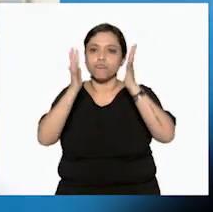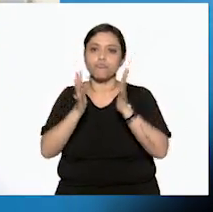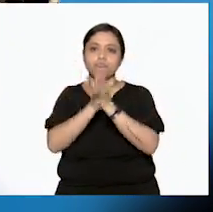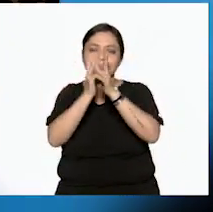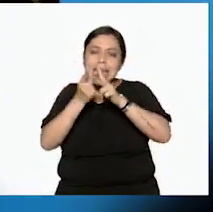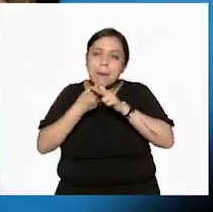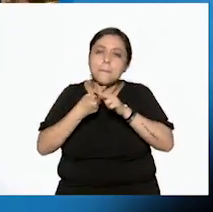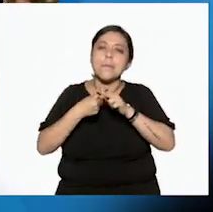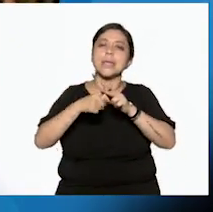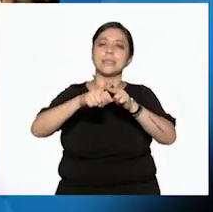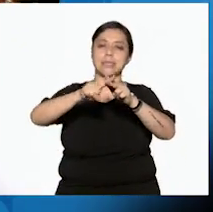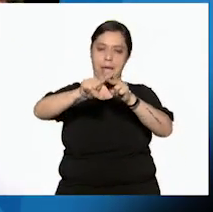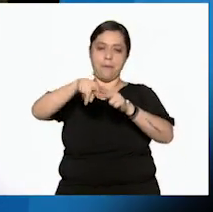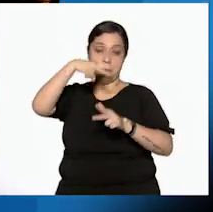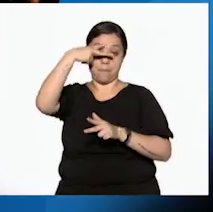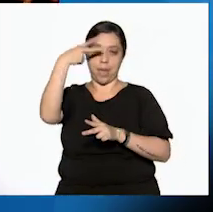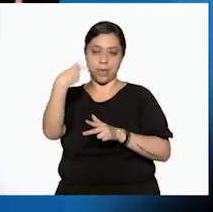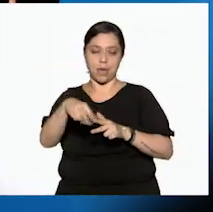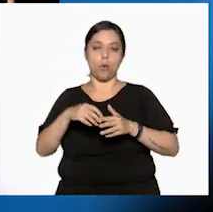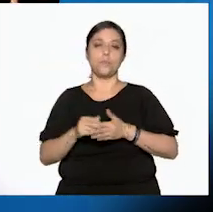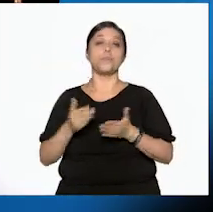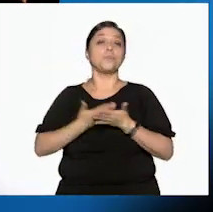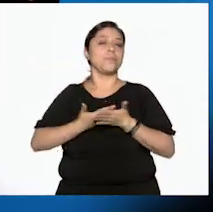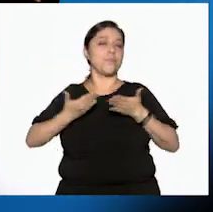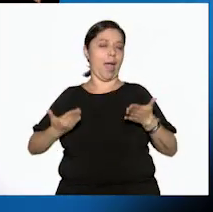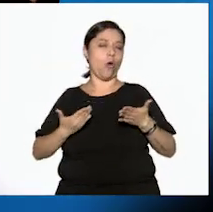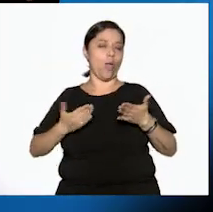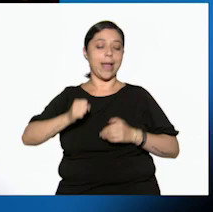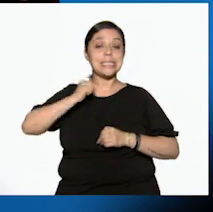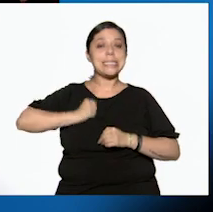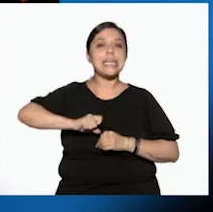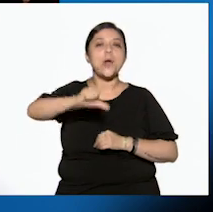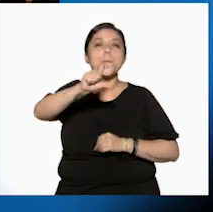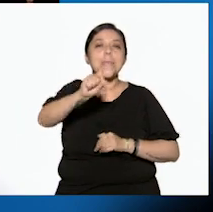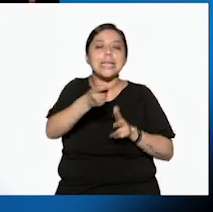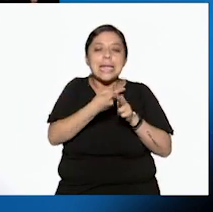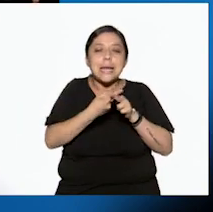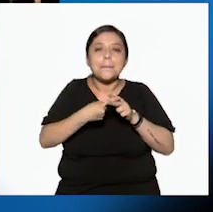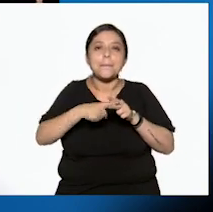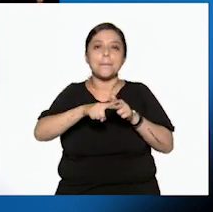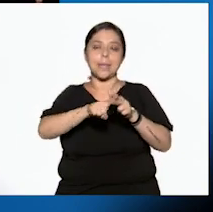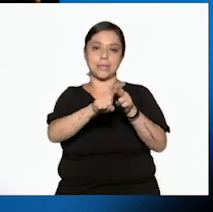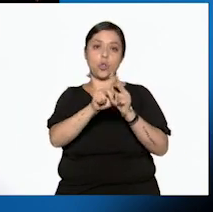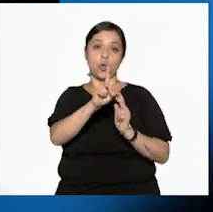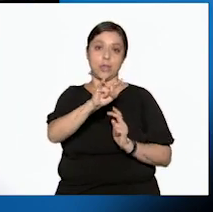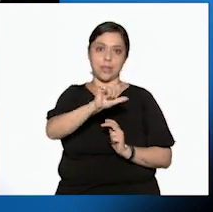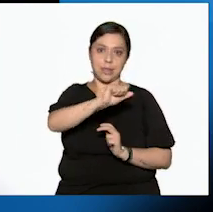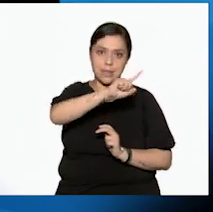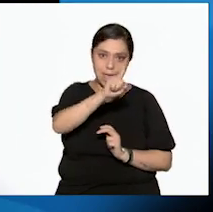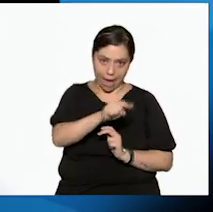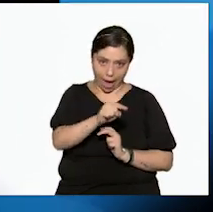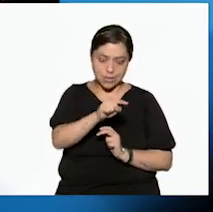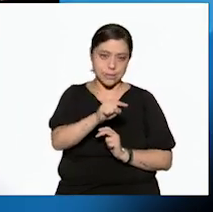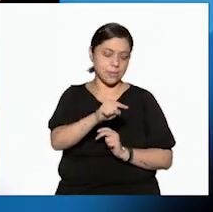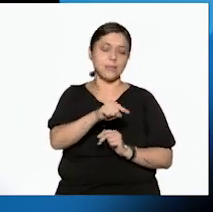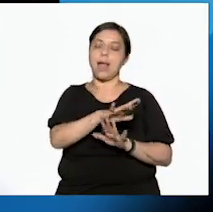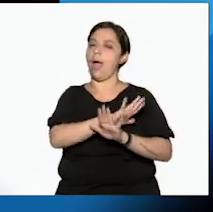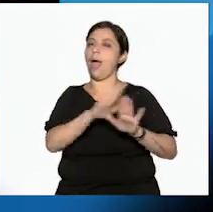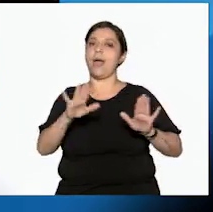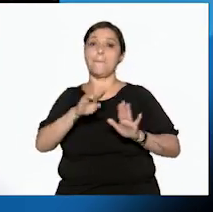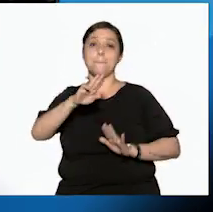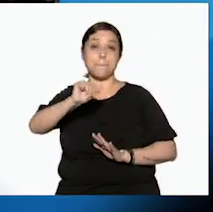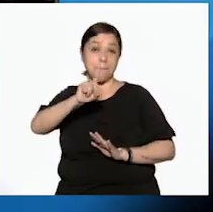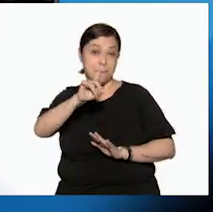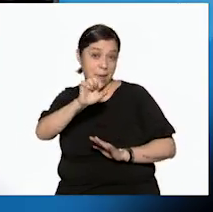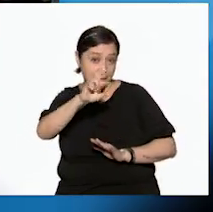pasos. Nos remontamos ahora a los inicios del siglo XX. Díaz había caído y Madero ya era presidente, aunque diversas